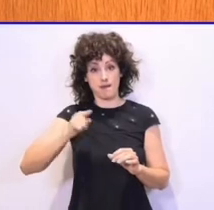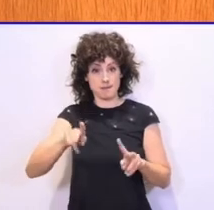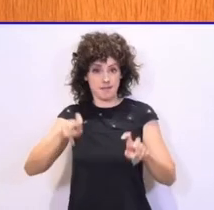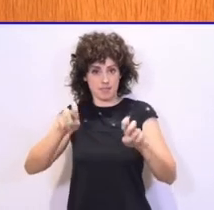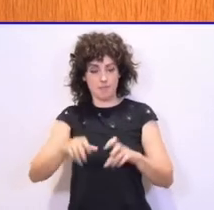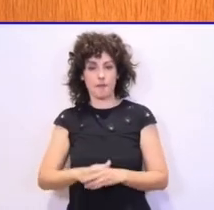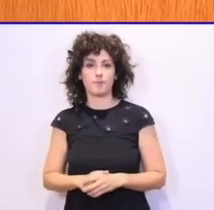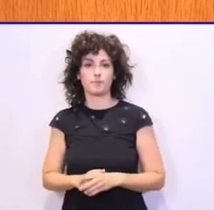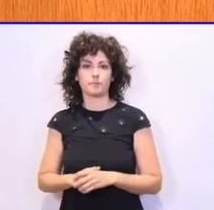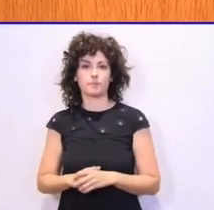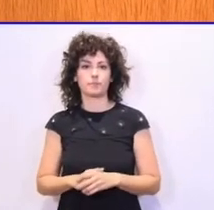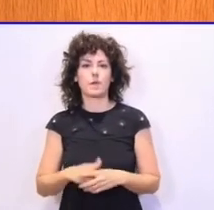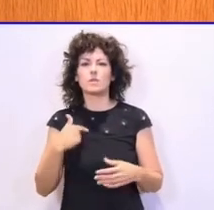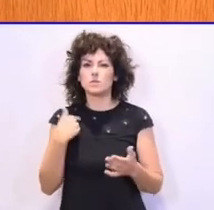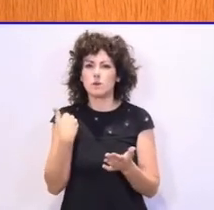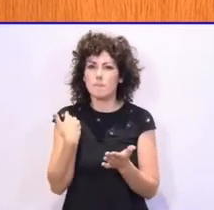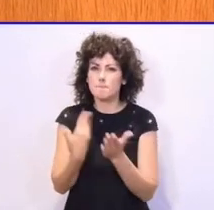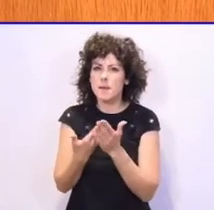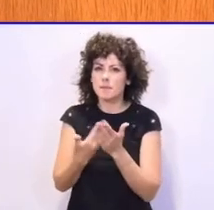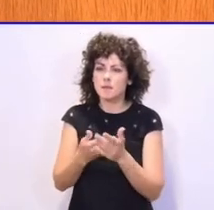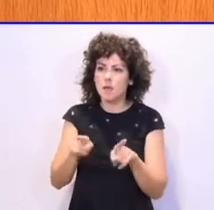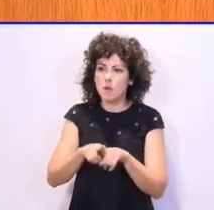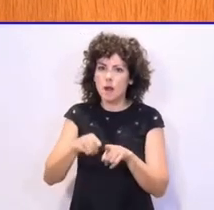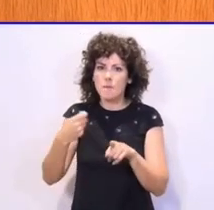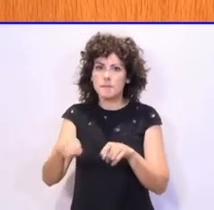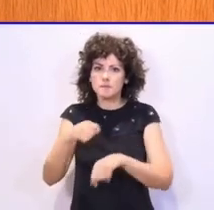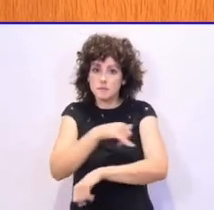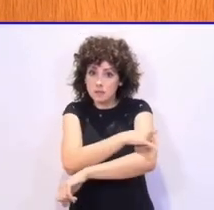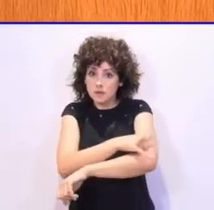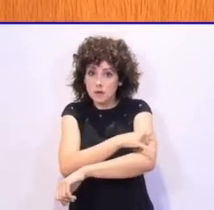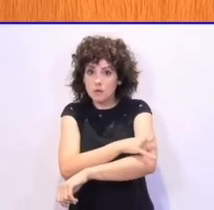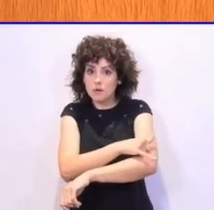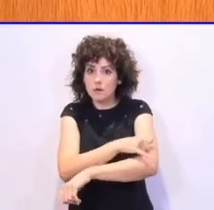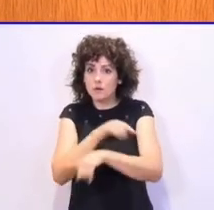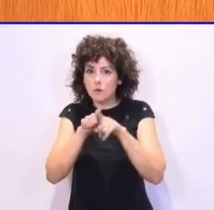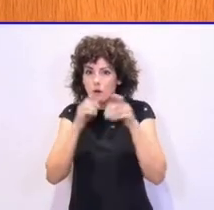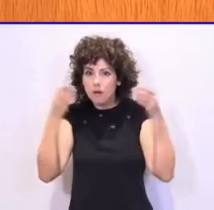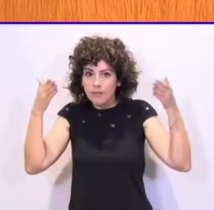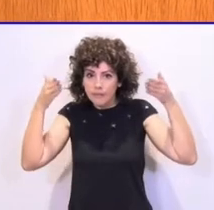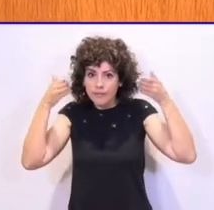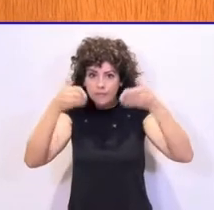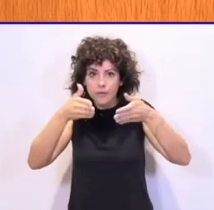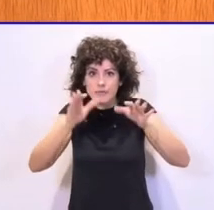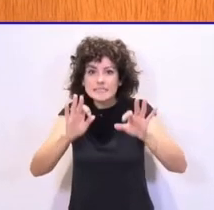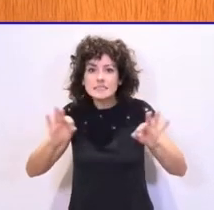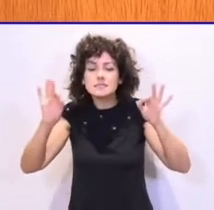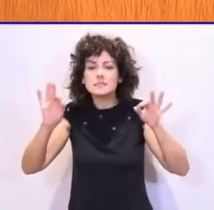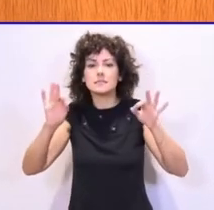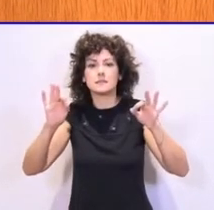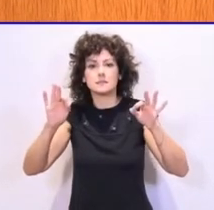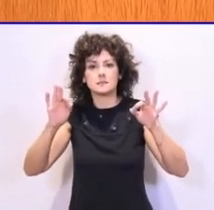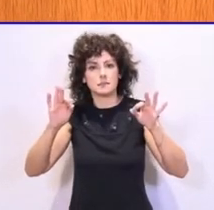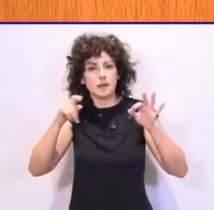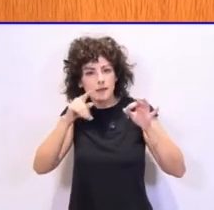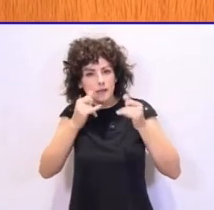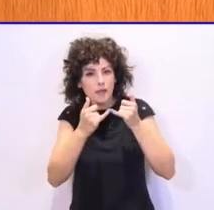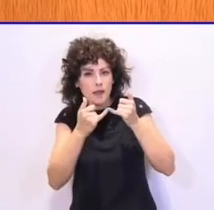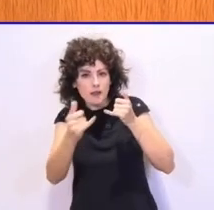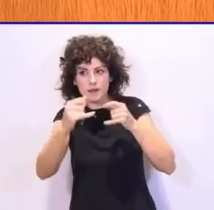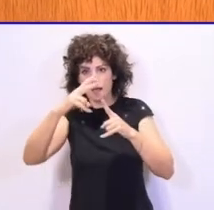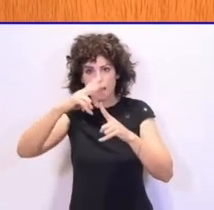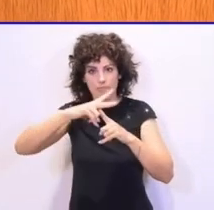pero es que además yo le pediría como presidente del gobierno que no centrara exclusivamente en esta línea de alta